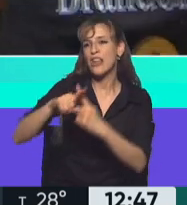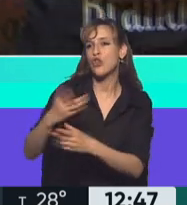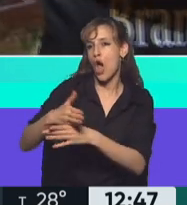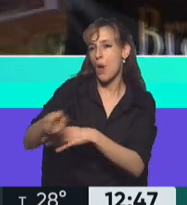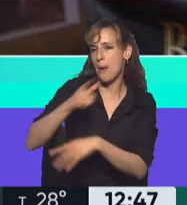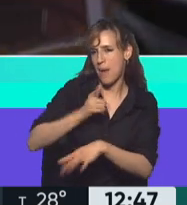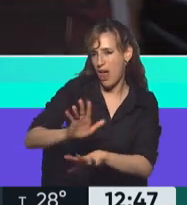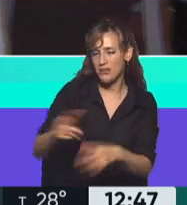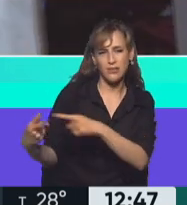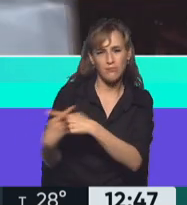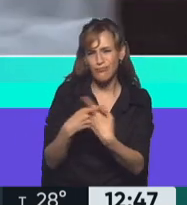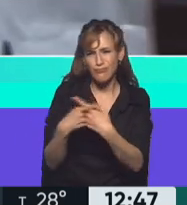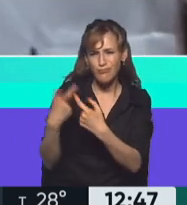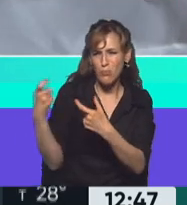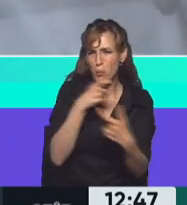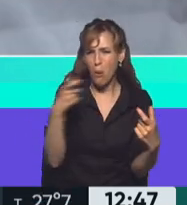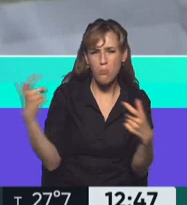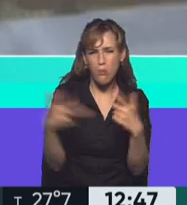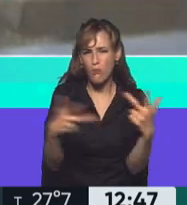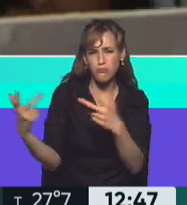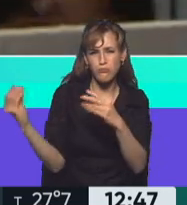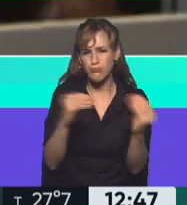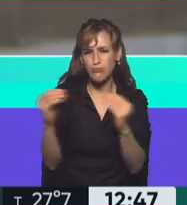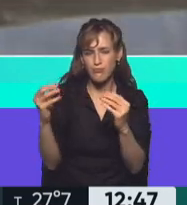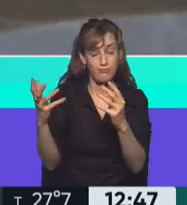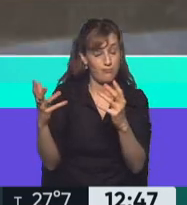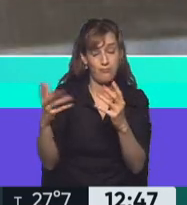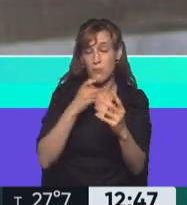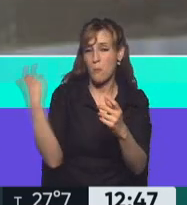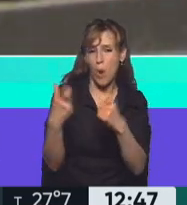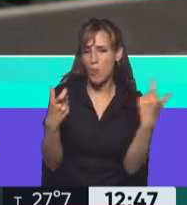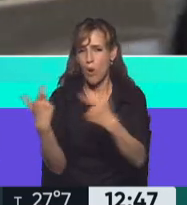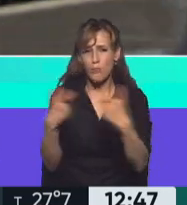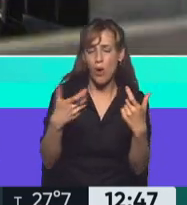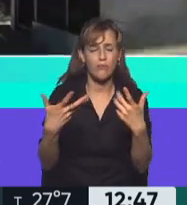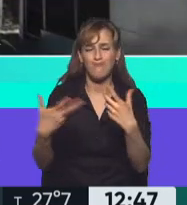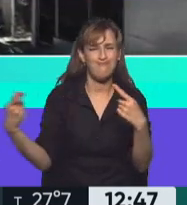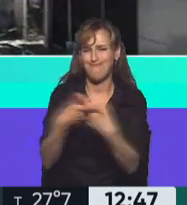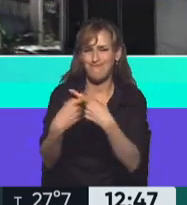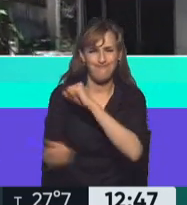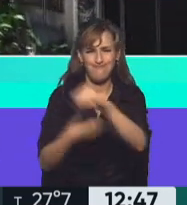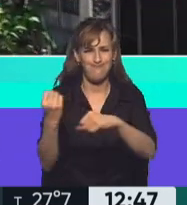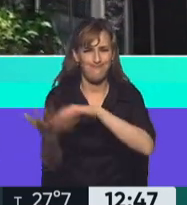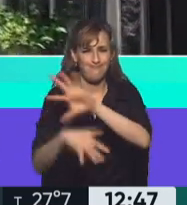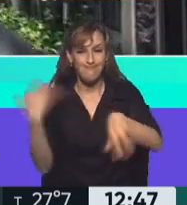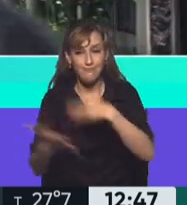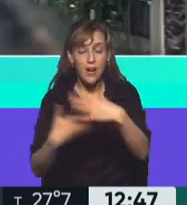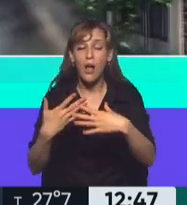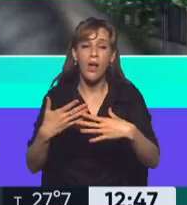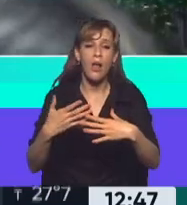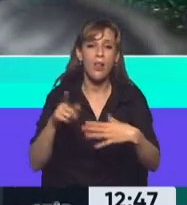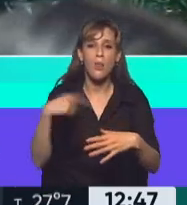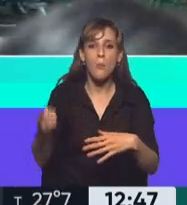empezaron a discutir ahí. Se agarraban las piñas y bueno. Pasó todo, se le fueron todo el humo al pibe. Y